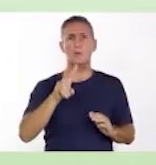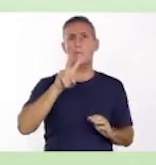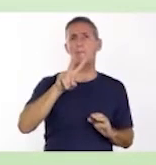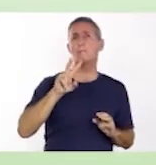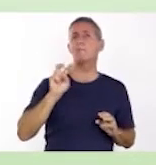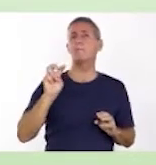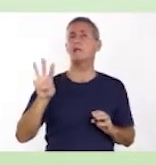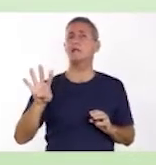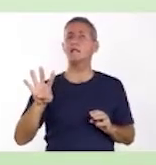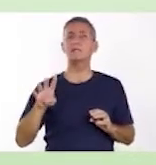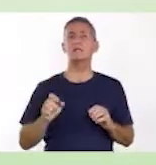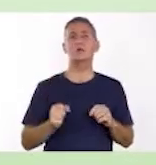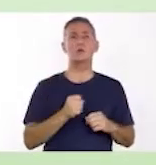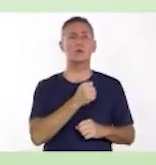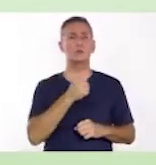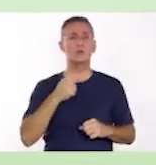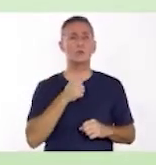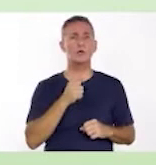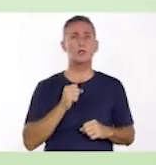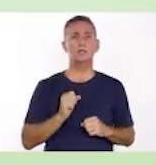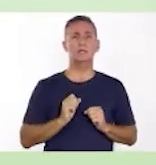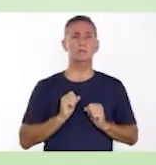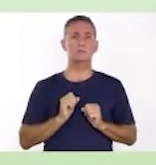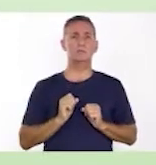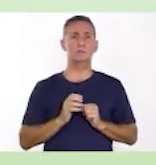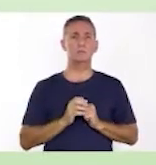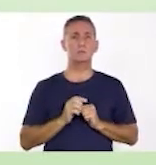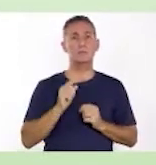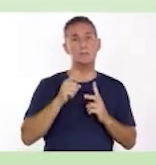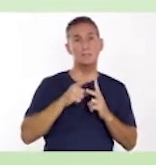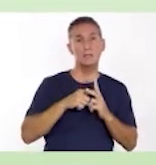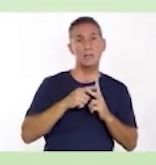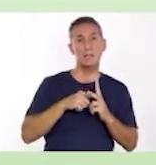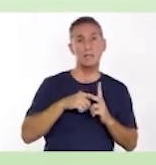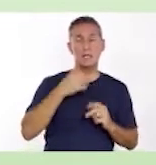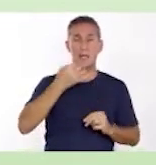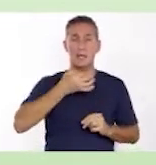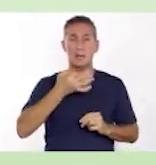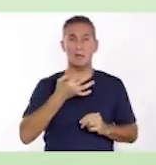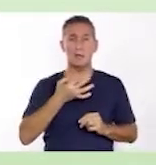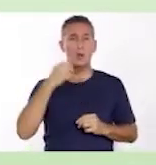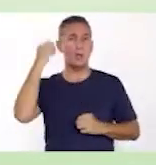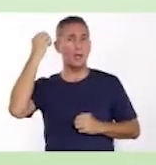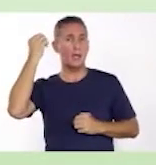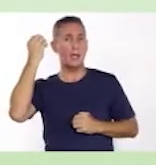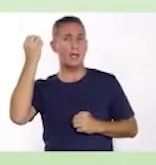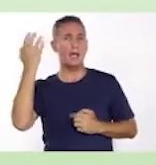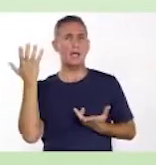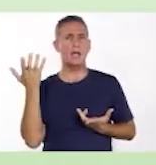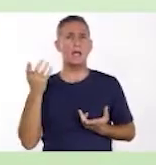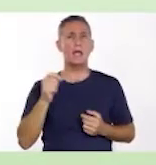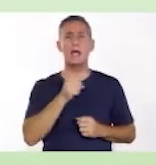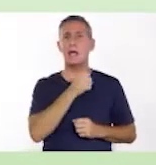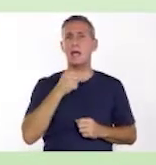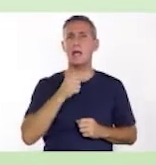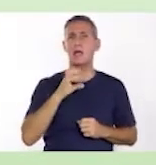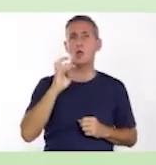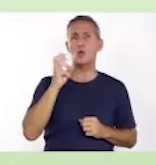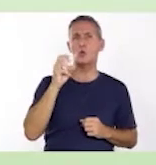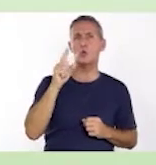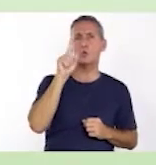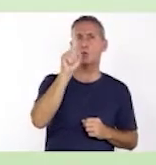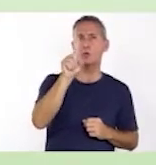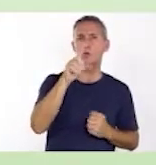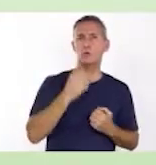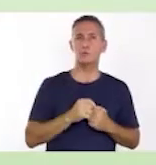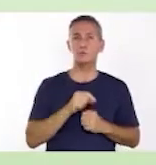cantos o rapsodias. Y dijimos que íbamos a analizar el canto número